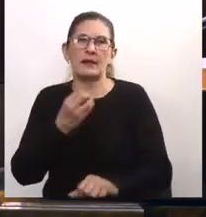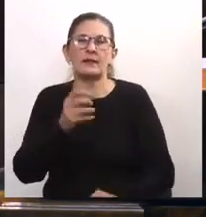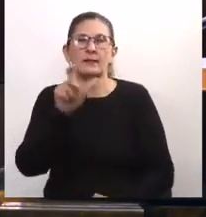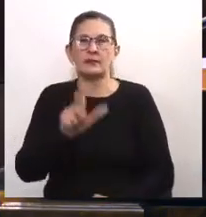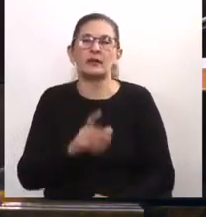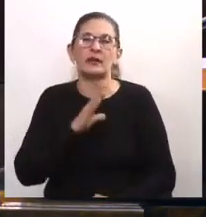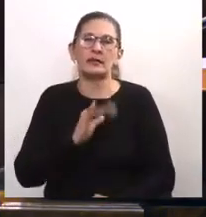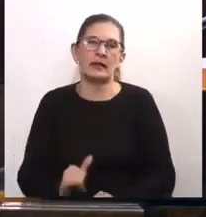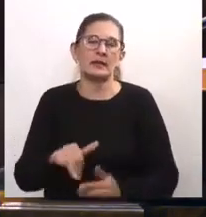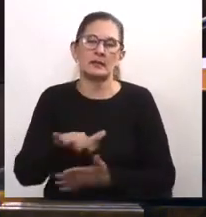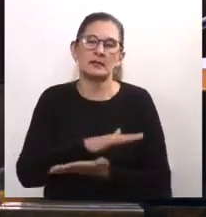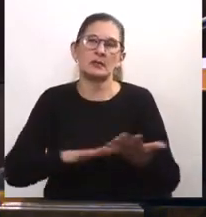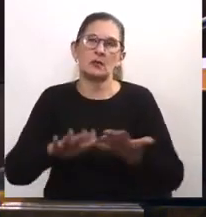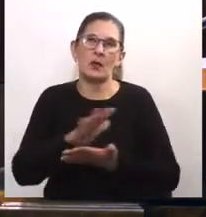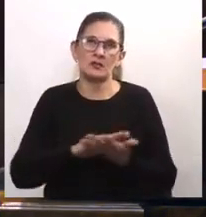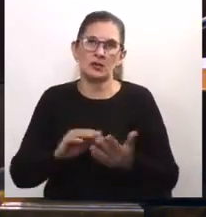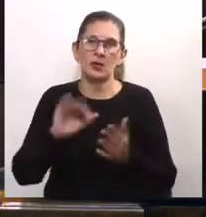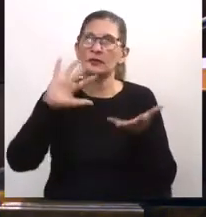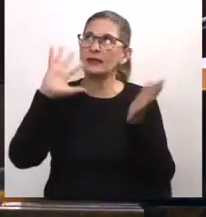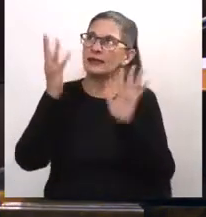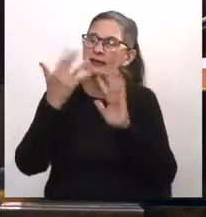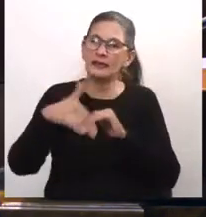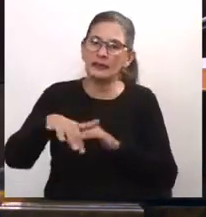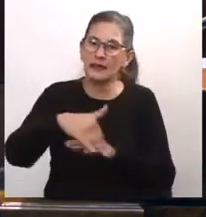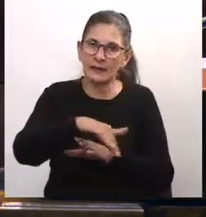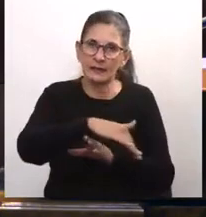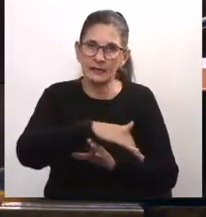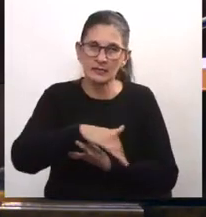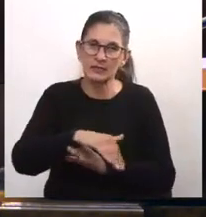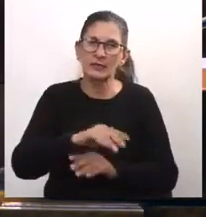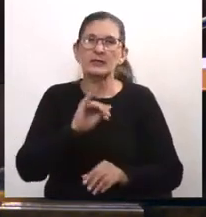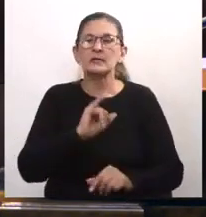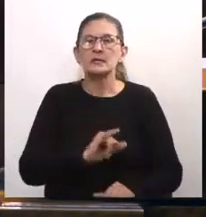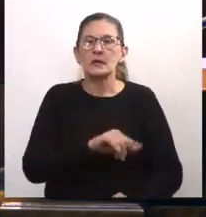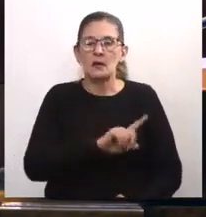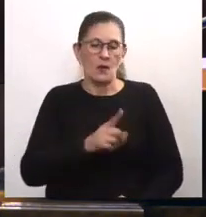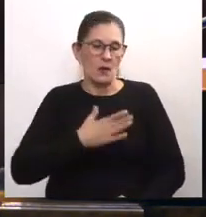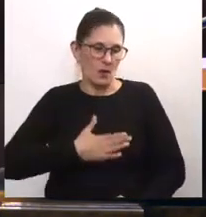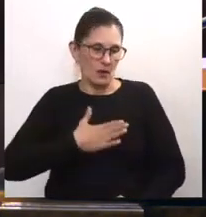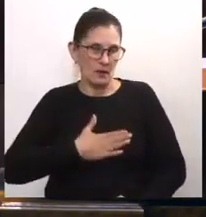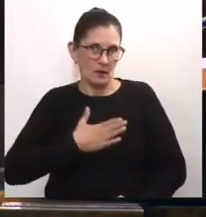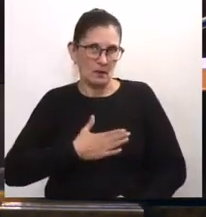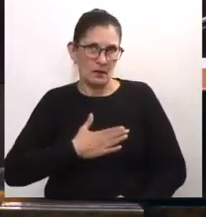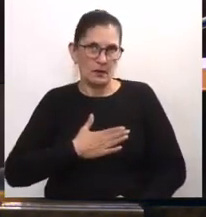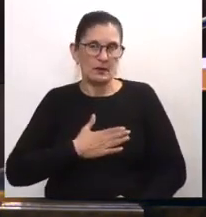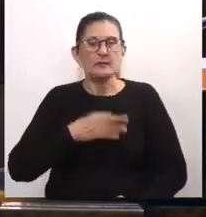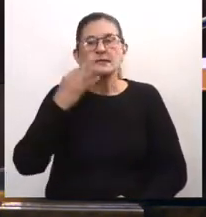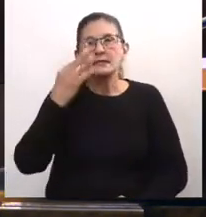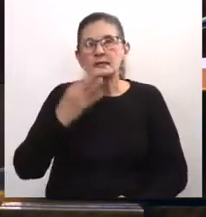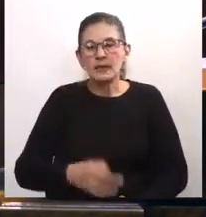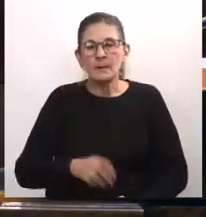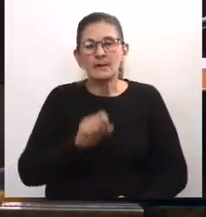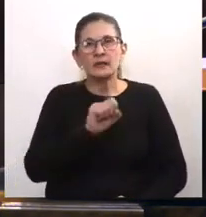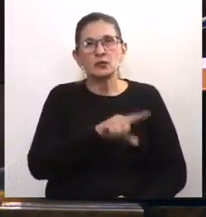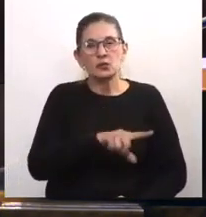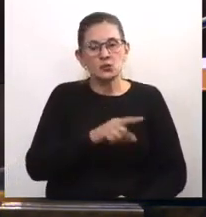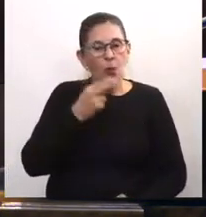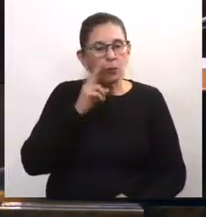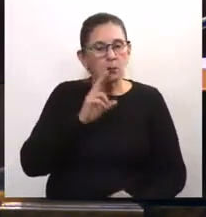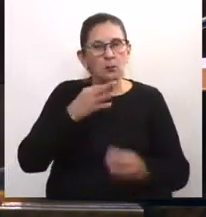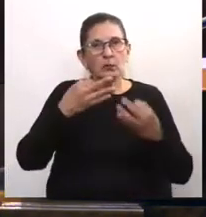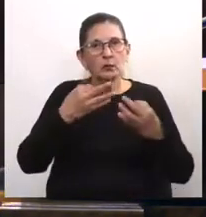que se encuentren en situación de intemperie completa sin su consentimiento, siempre que su capacidad de